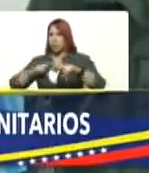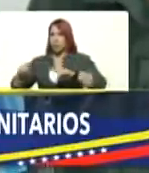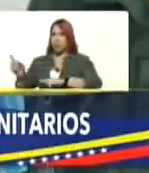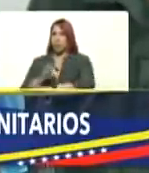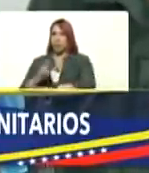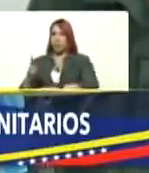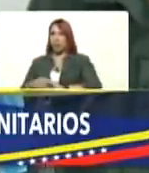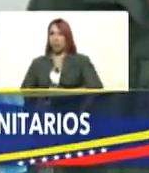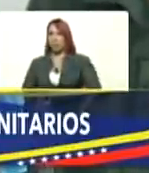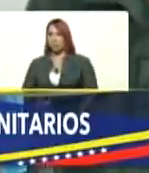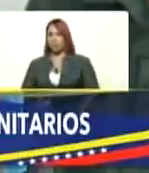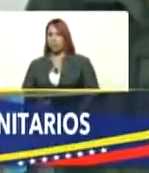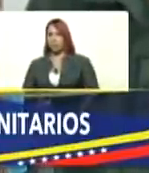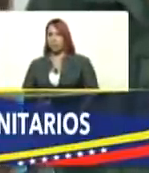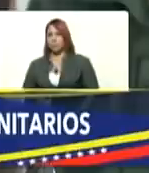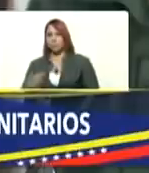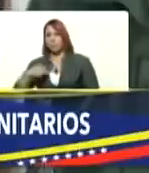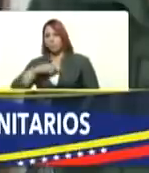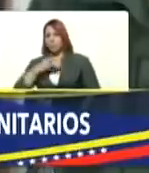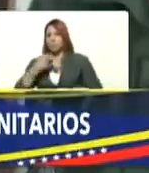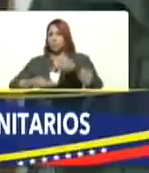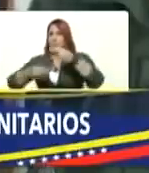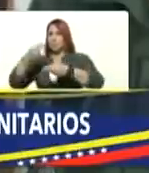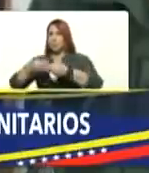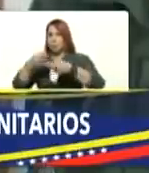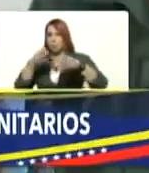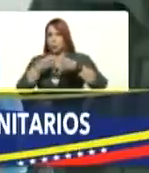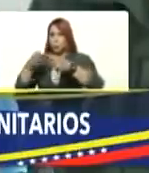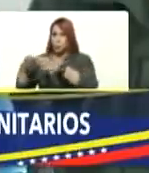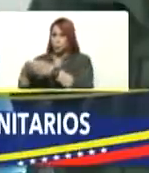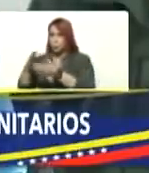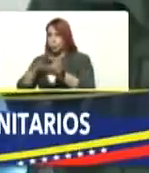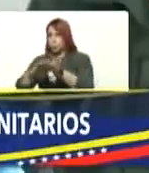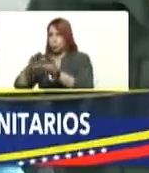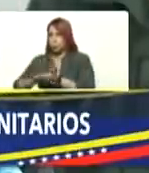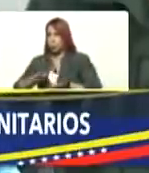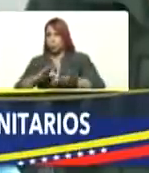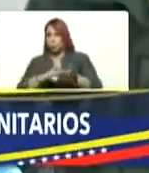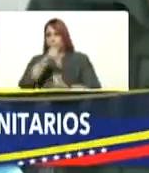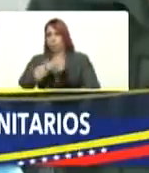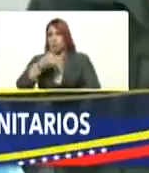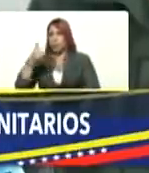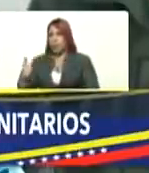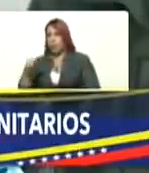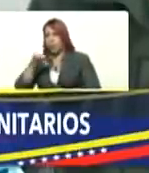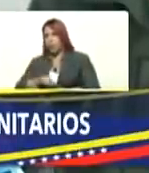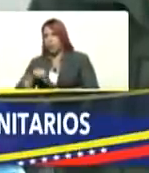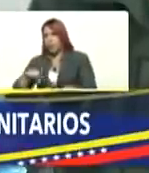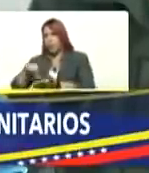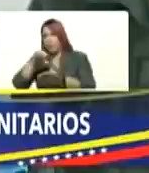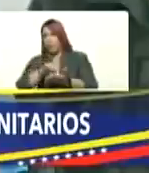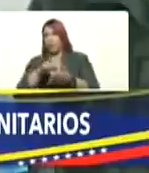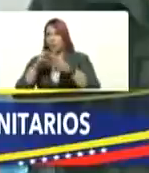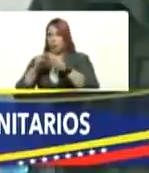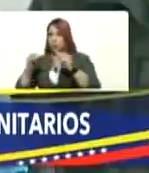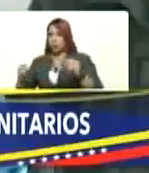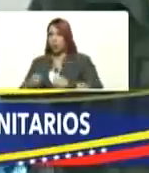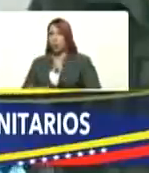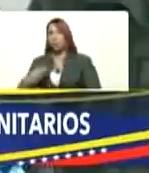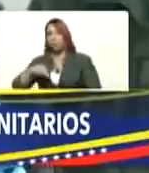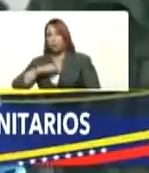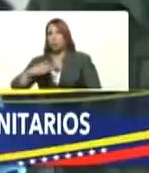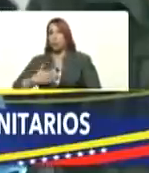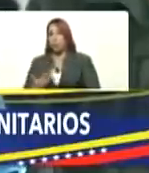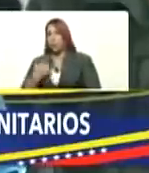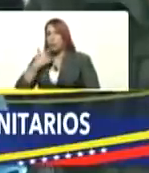y hemos construido las brigadas de soluciones en cada eje territorial. Nosotros podemos decir en